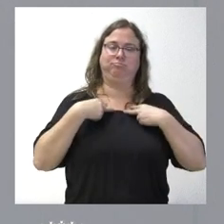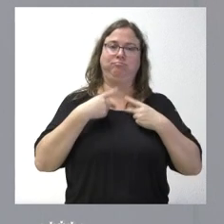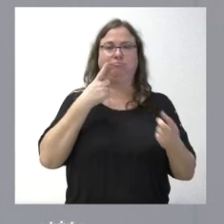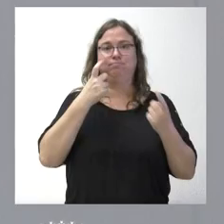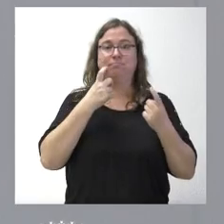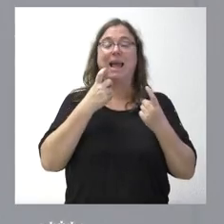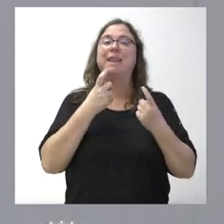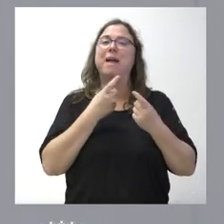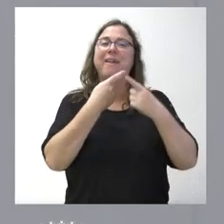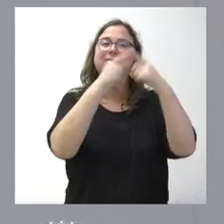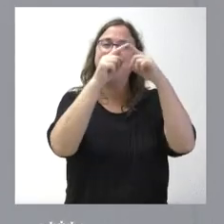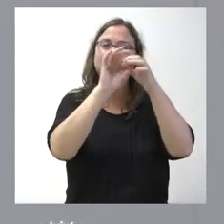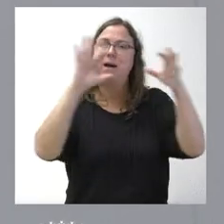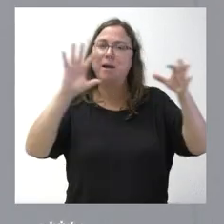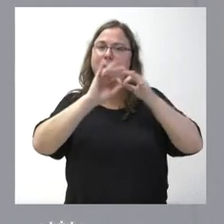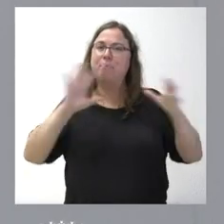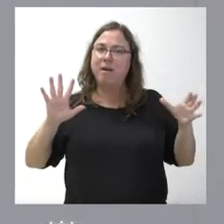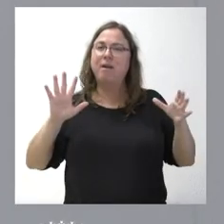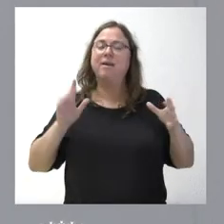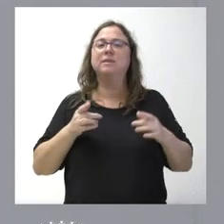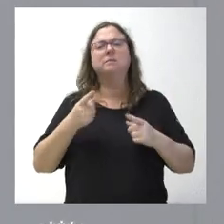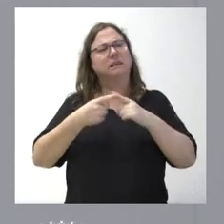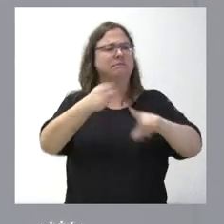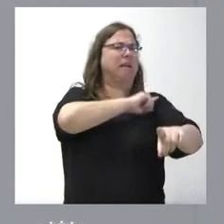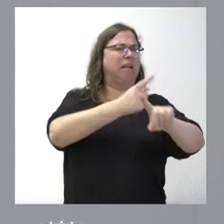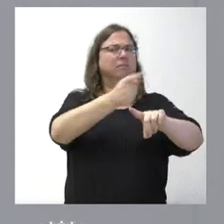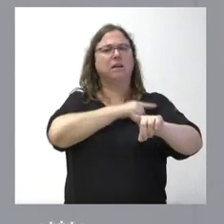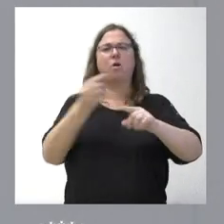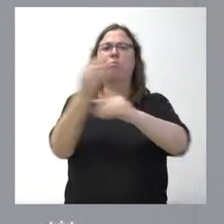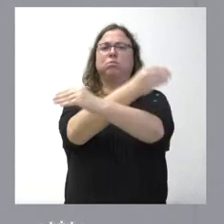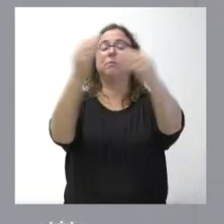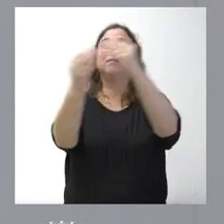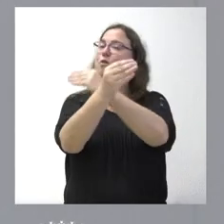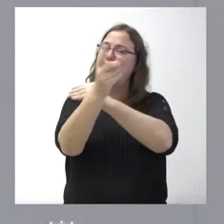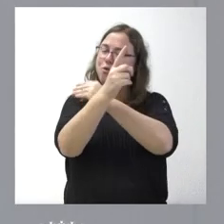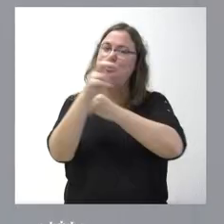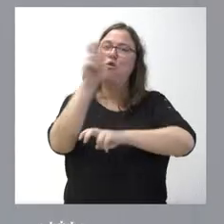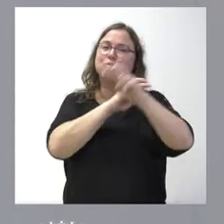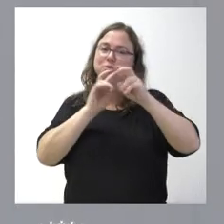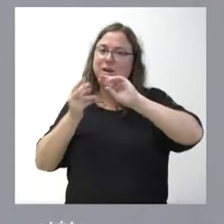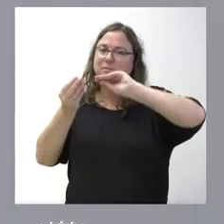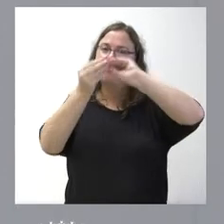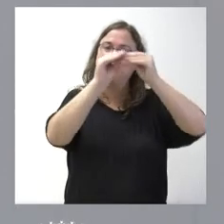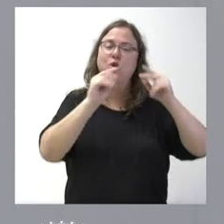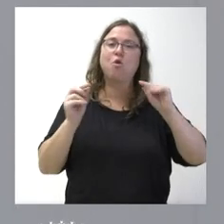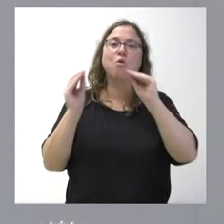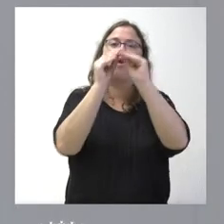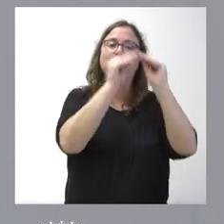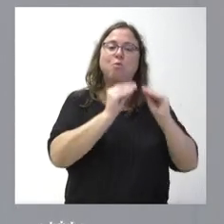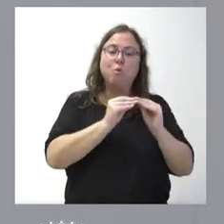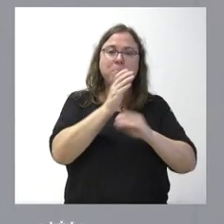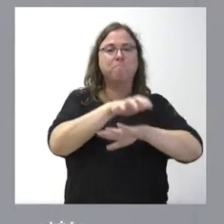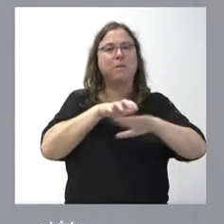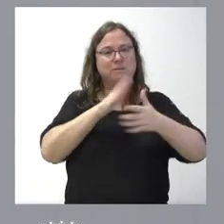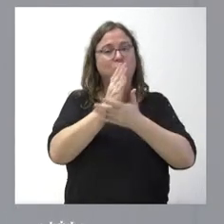para dividirnos no para separarnos no para ir a los extremos sino por Buscar cauces de encuentro entre el mayor número de comunidades tomas posibles y